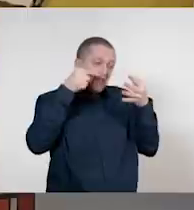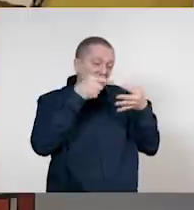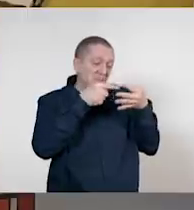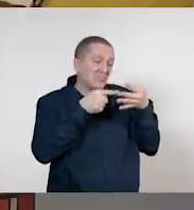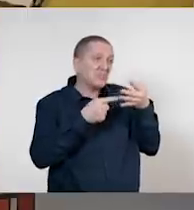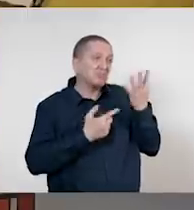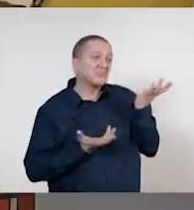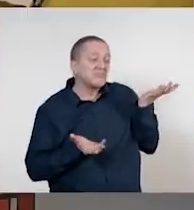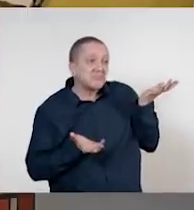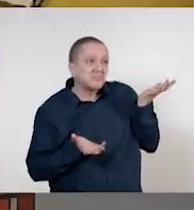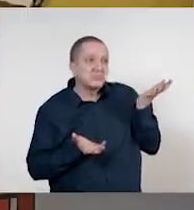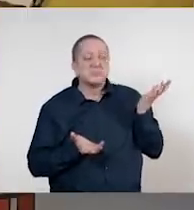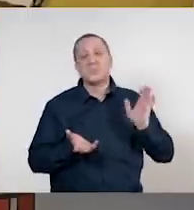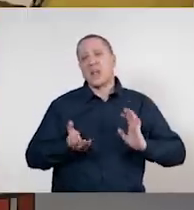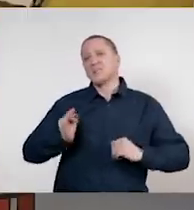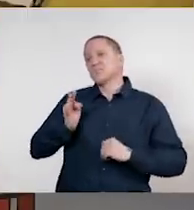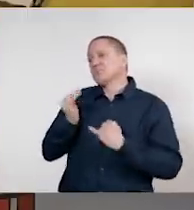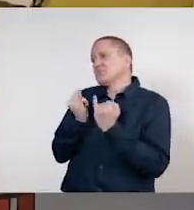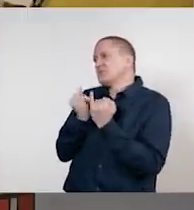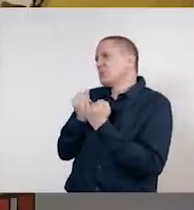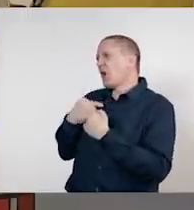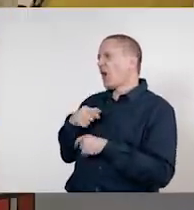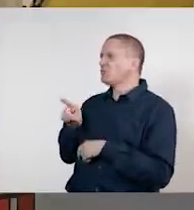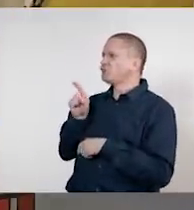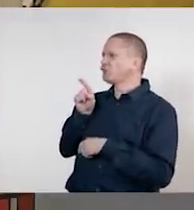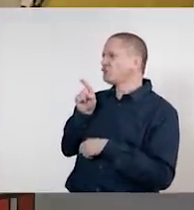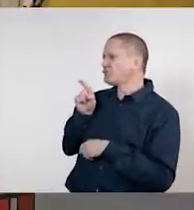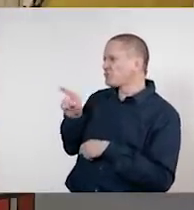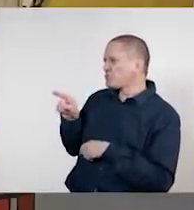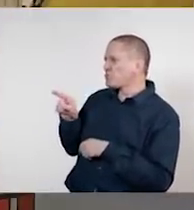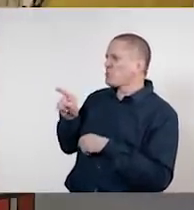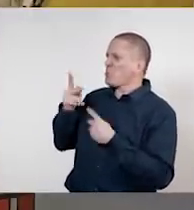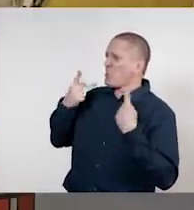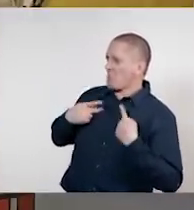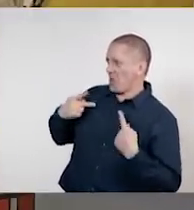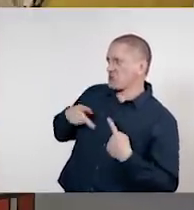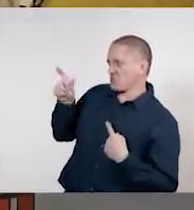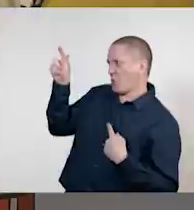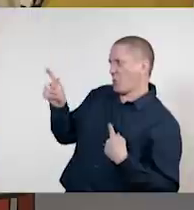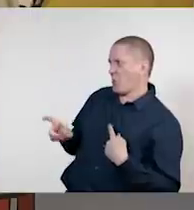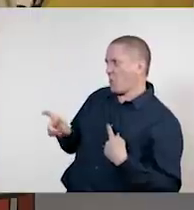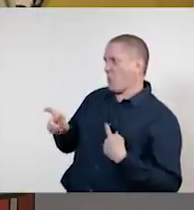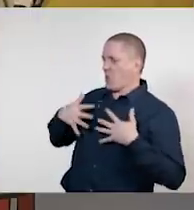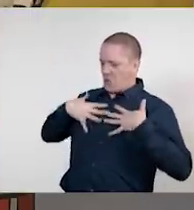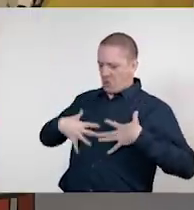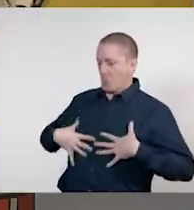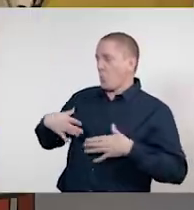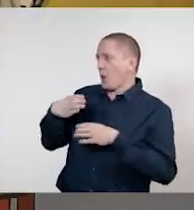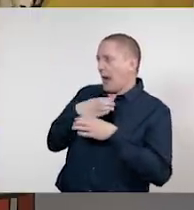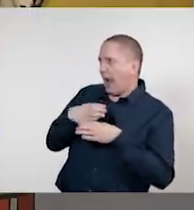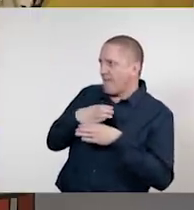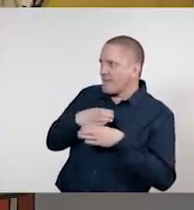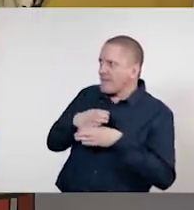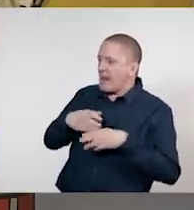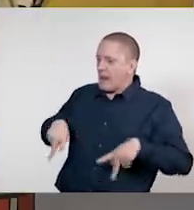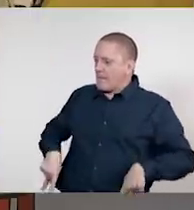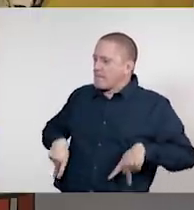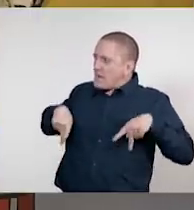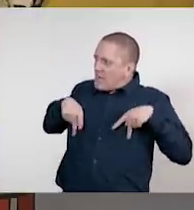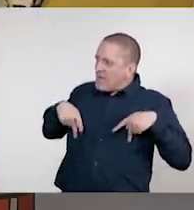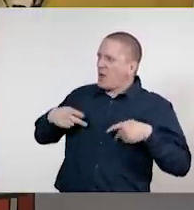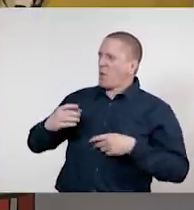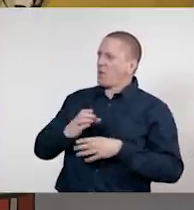con lentes. Sí, y a lo mejor yo también te diría, bueno, pues tú, persona, que eres, que tienes blusa café,